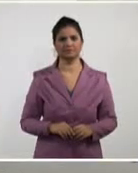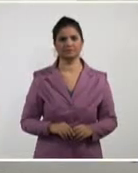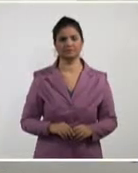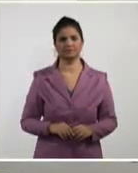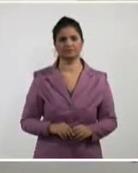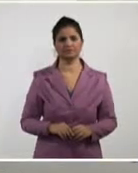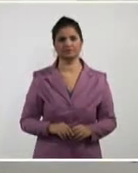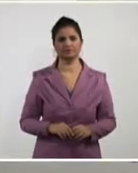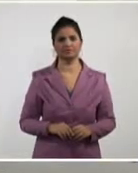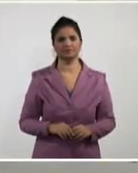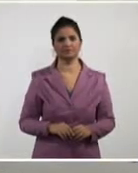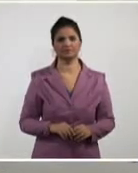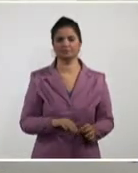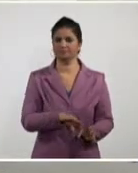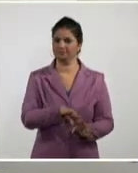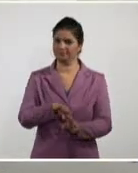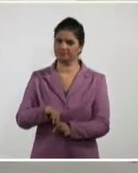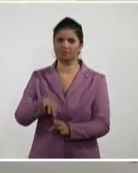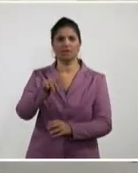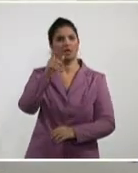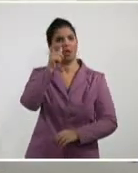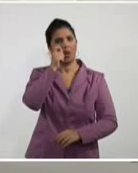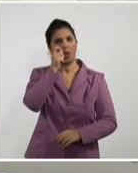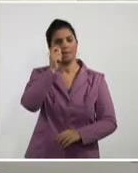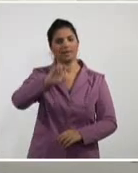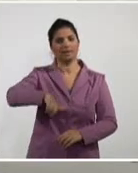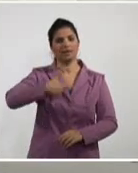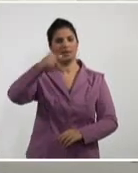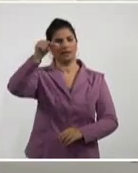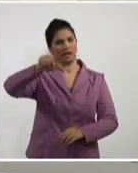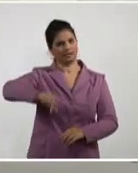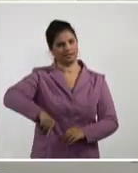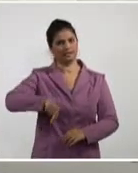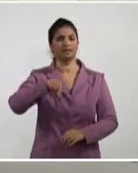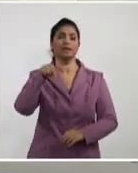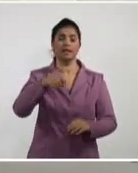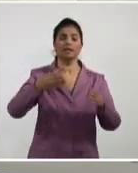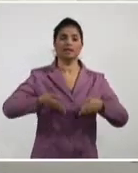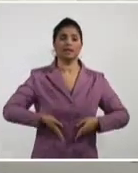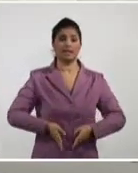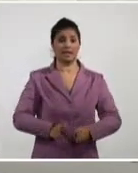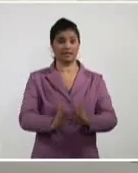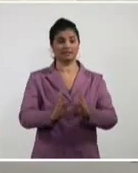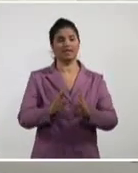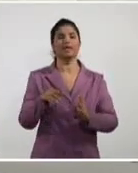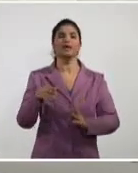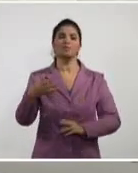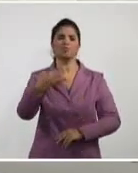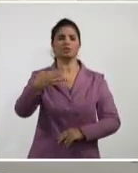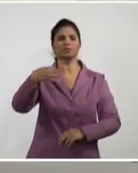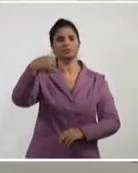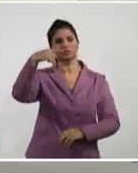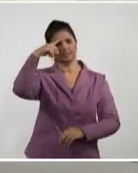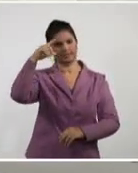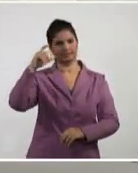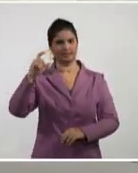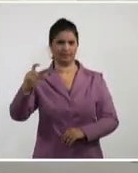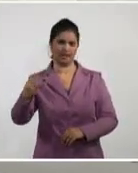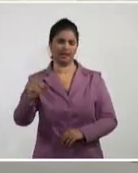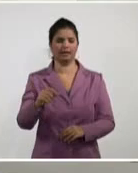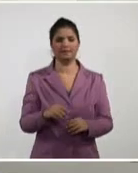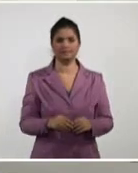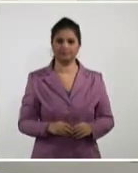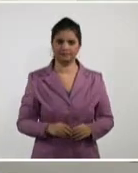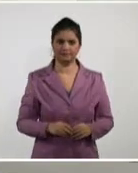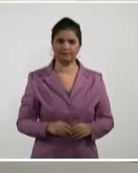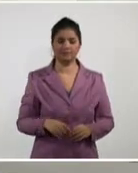José Luis Colina Rodríguez es un artista de la plástica, coleccionista, nacido y formado en Santa Clara, en la Academia Leopoldo Romagnach. Hoy